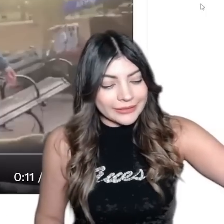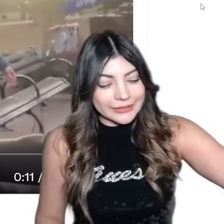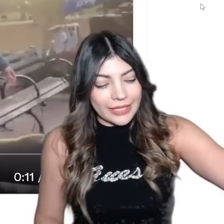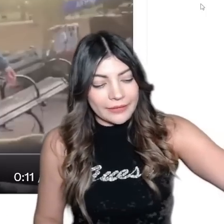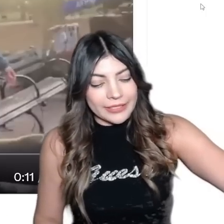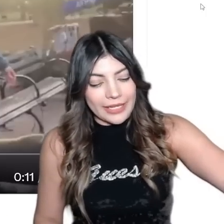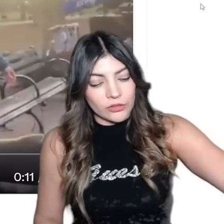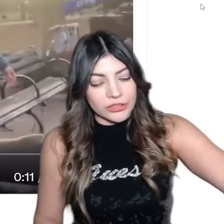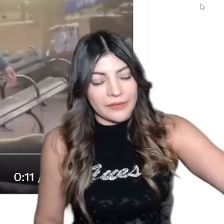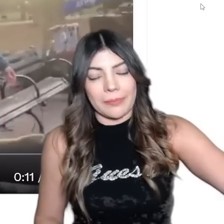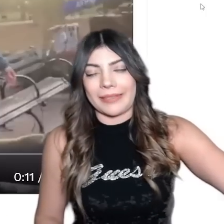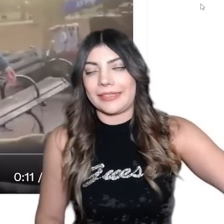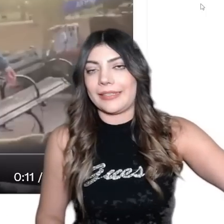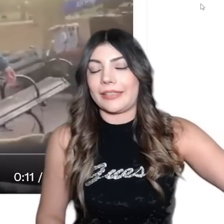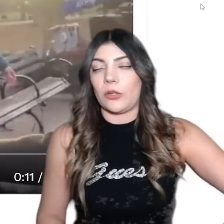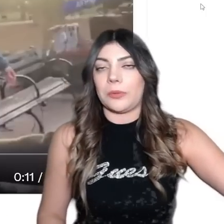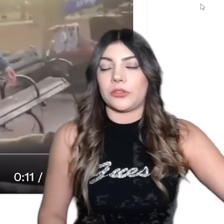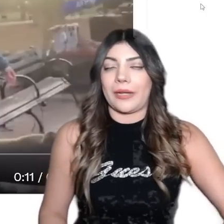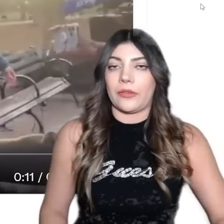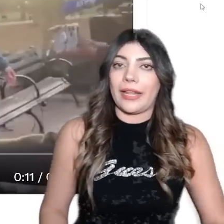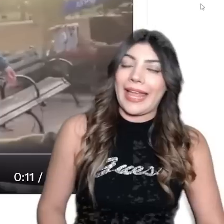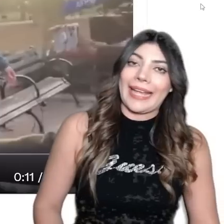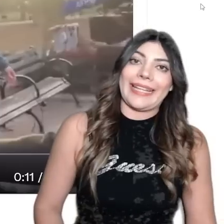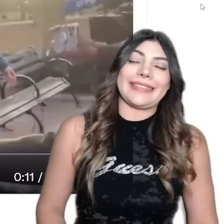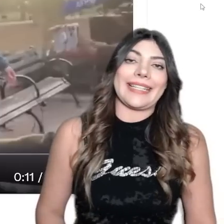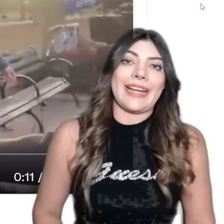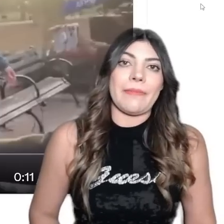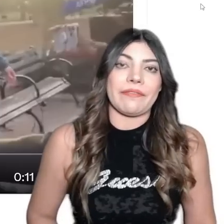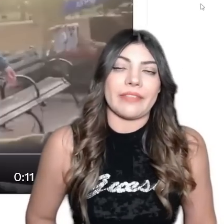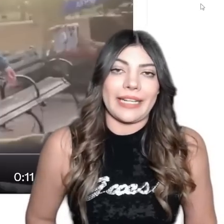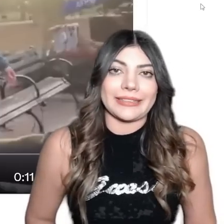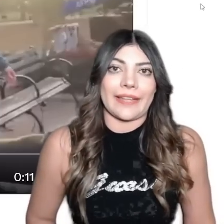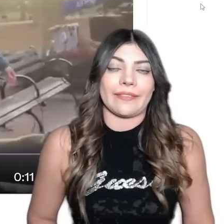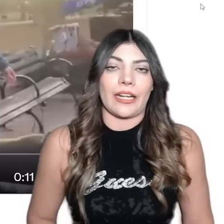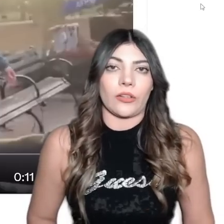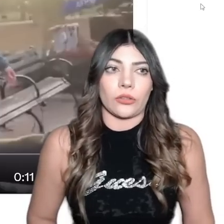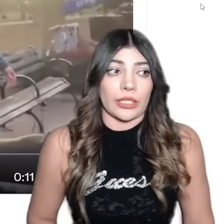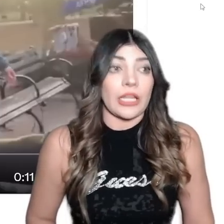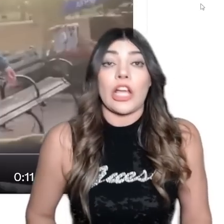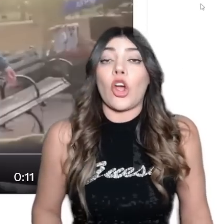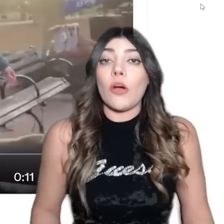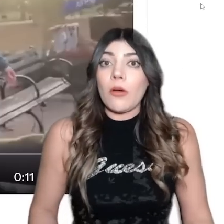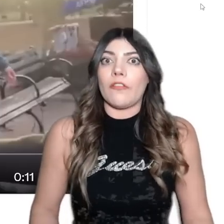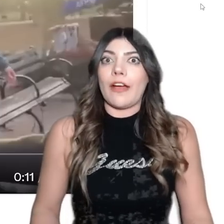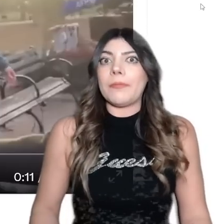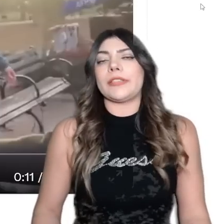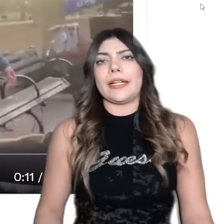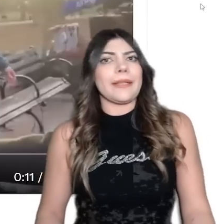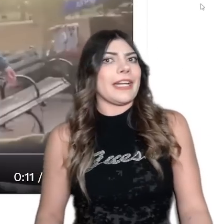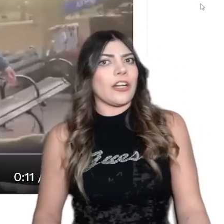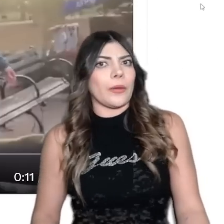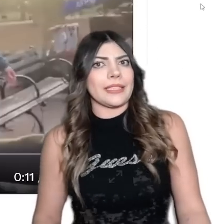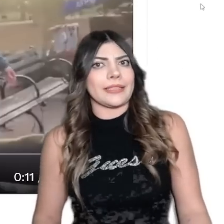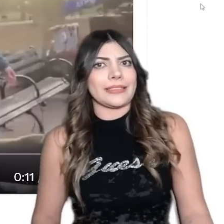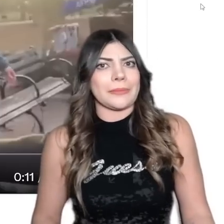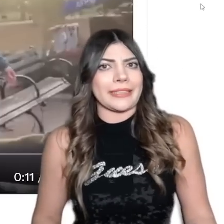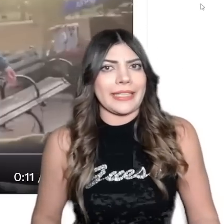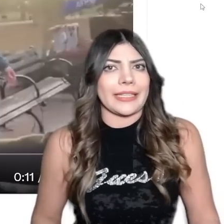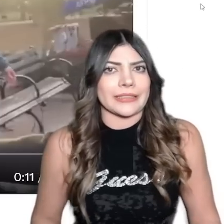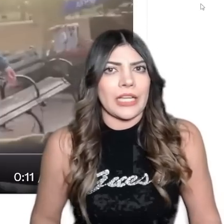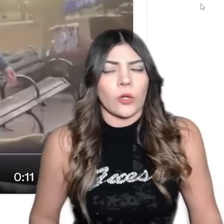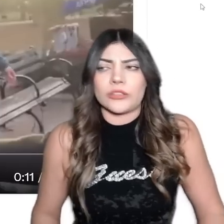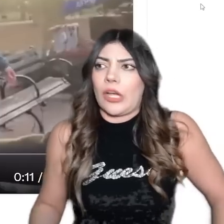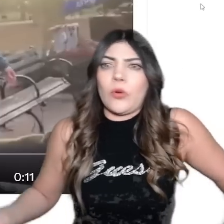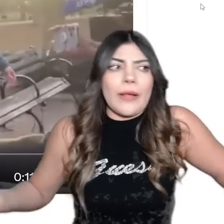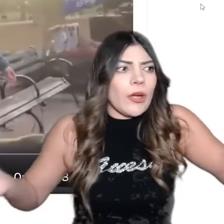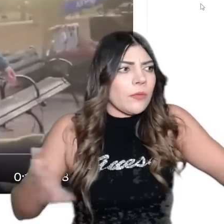Porque ya se sabe y ya lo sabe el presidente López Obrador que señalé mentiras ante la corte. ¿Cómo va a proceder también el juez ante estas